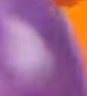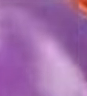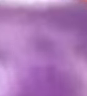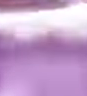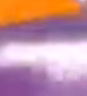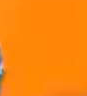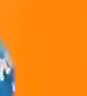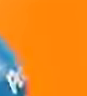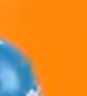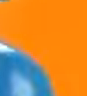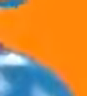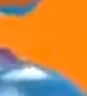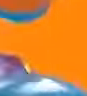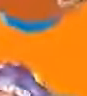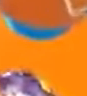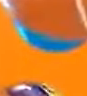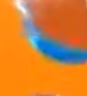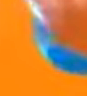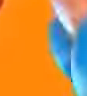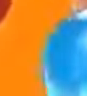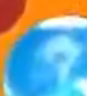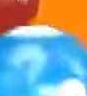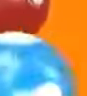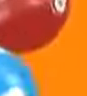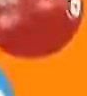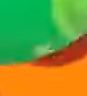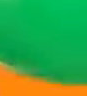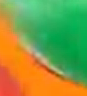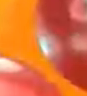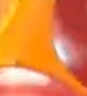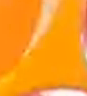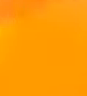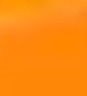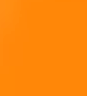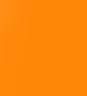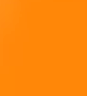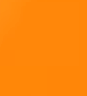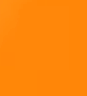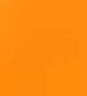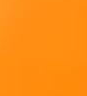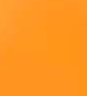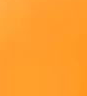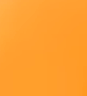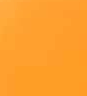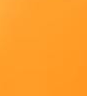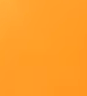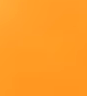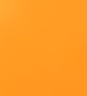Juega creyendo que será posible. Esto fue el sorteo.